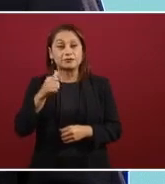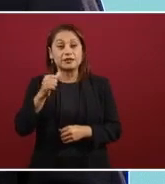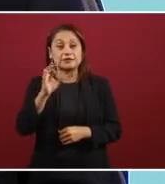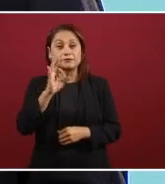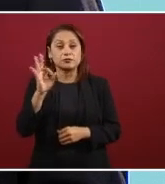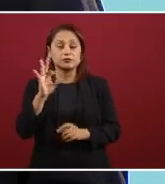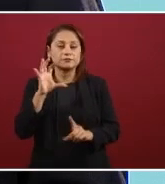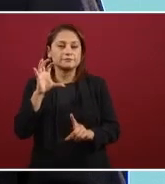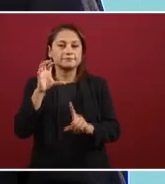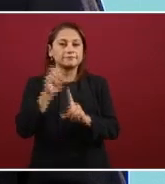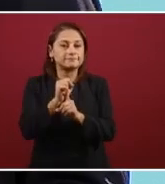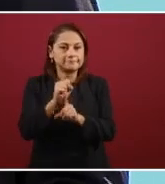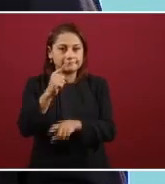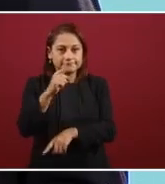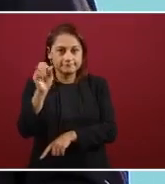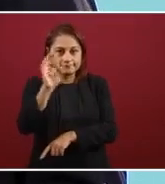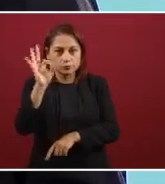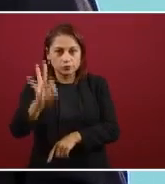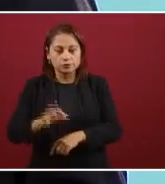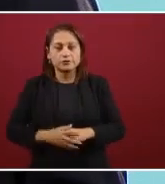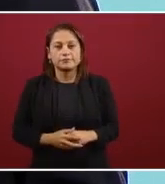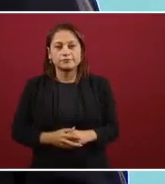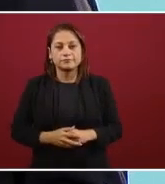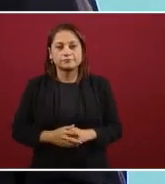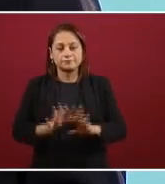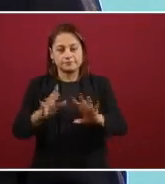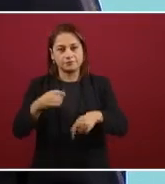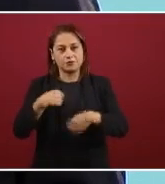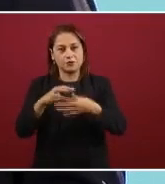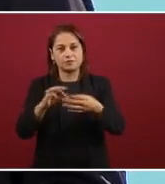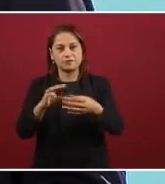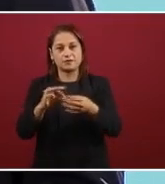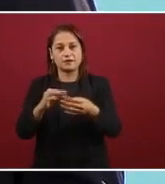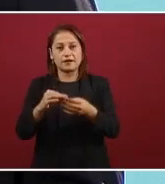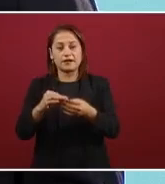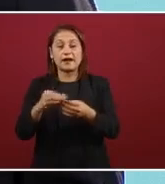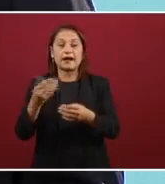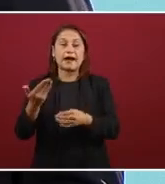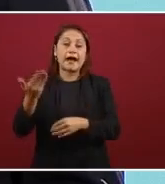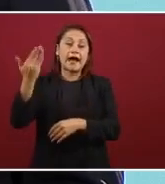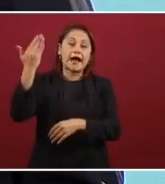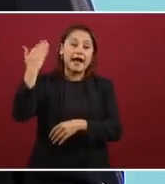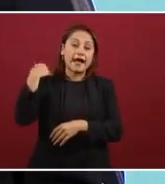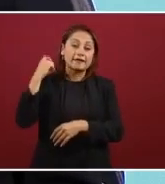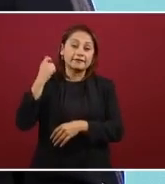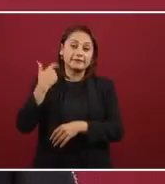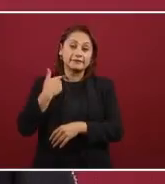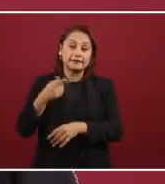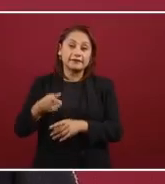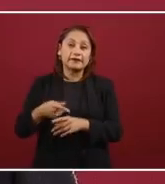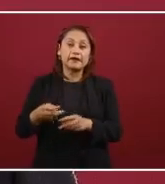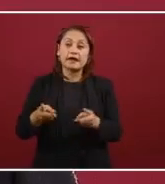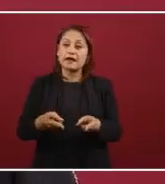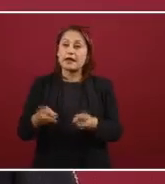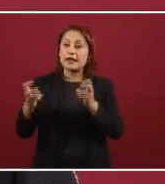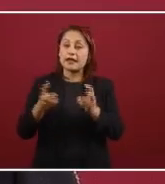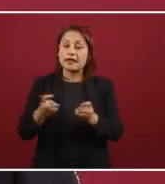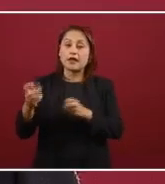6%. Lo voy a decir de otra manera, se robaban 800 pipas